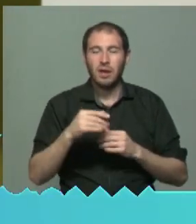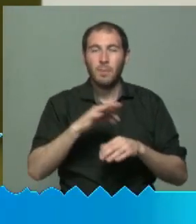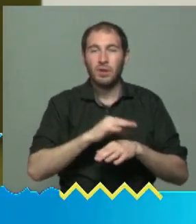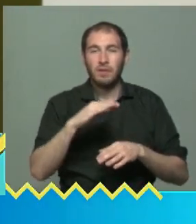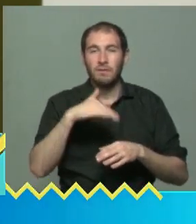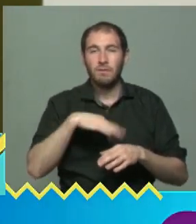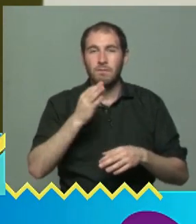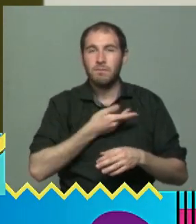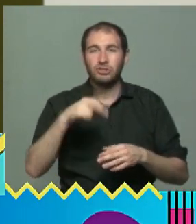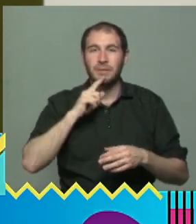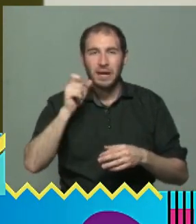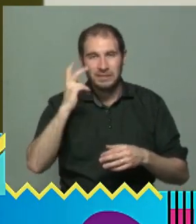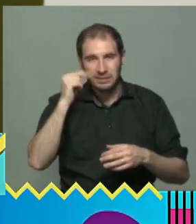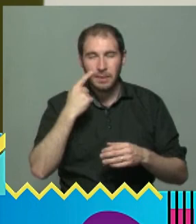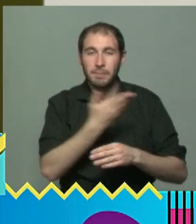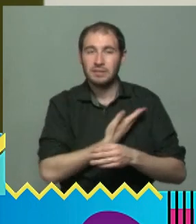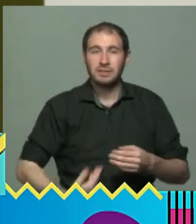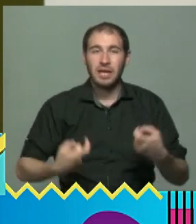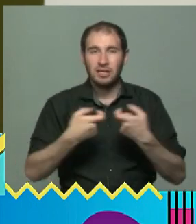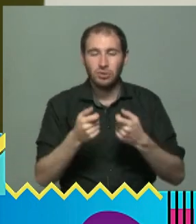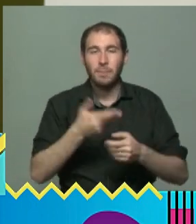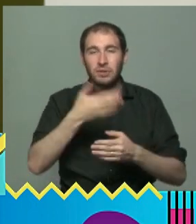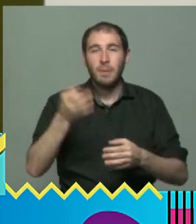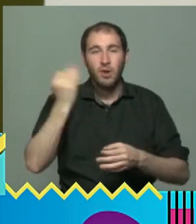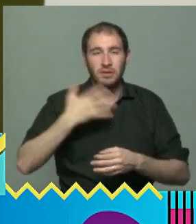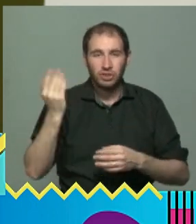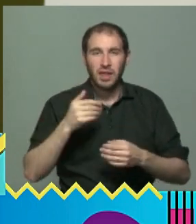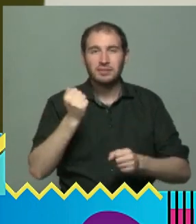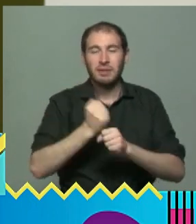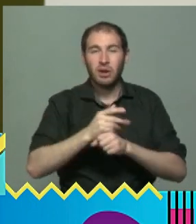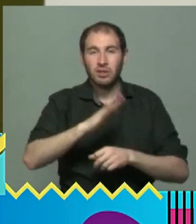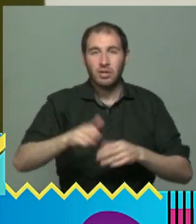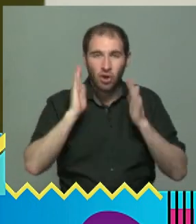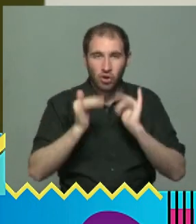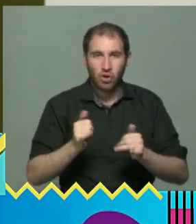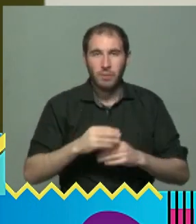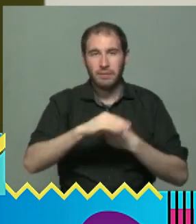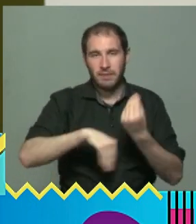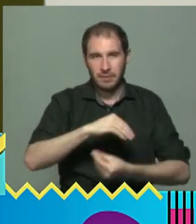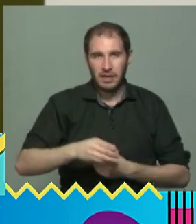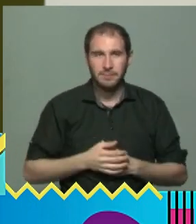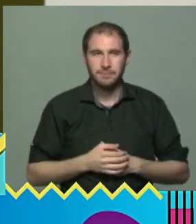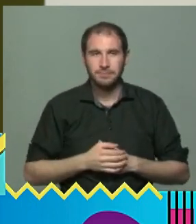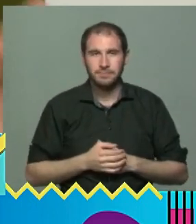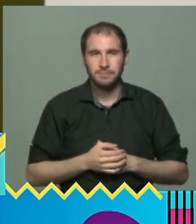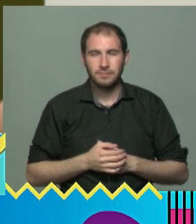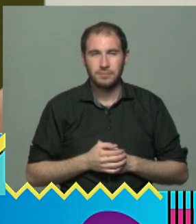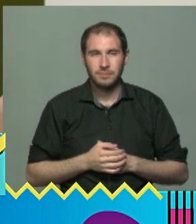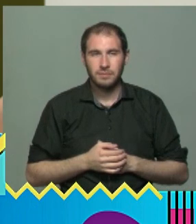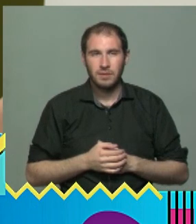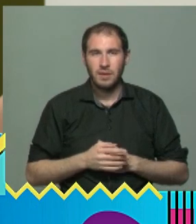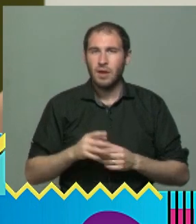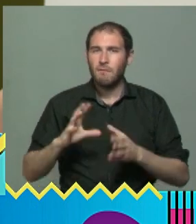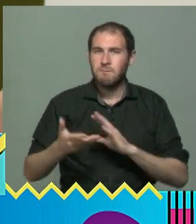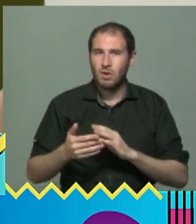María Fontemaki, presidenta de la Asociación de Magistrados, Funcionarios Profesionales y Operadores de Niñez, Adolescencia y Familia. Y de una